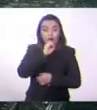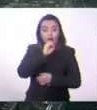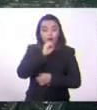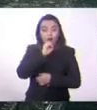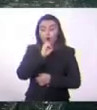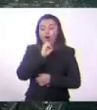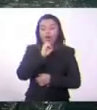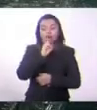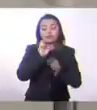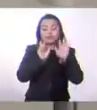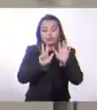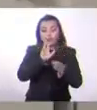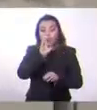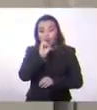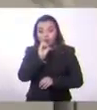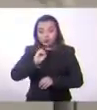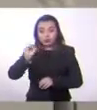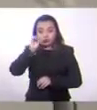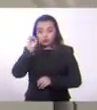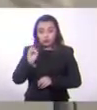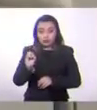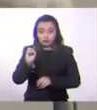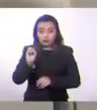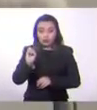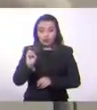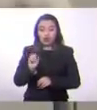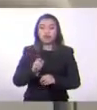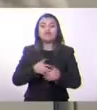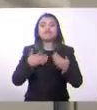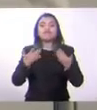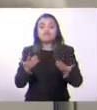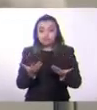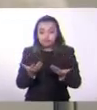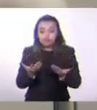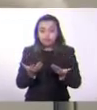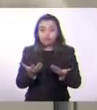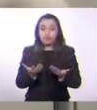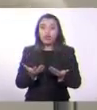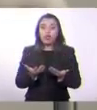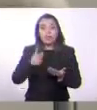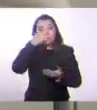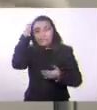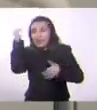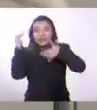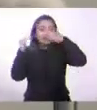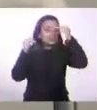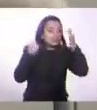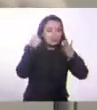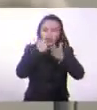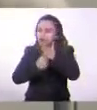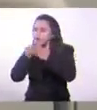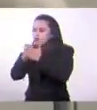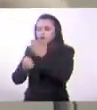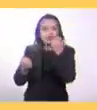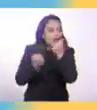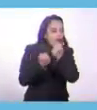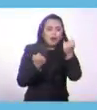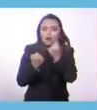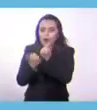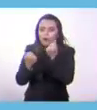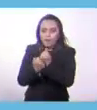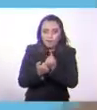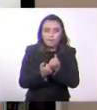esfuerzo. Pero para que el esfuerzo comience a ser fructífero, es necesario que las promesas se concreten.